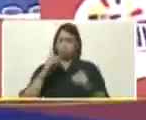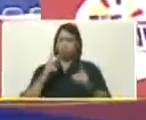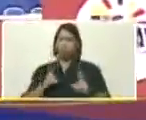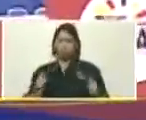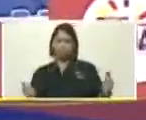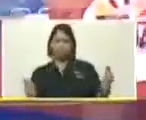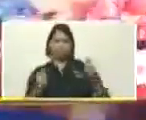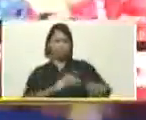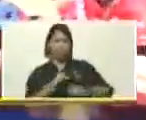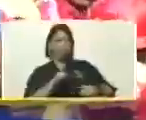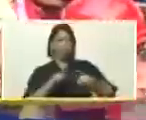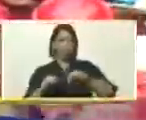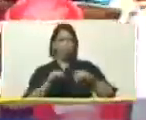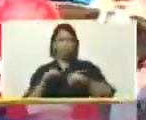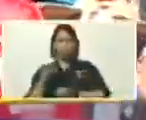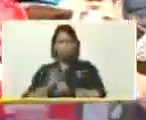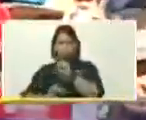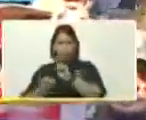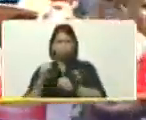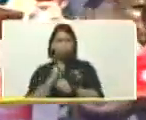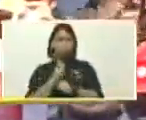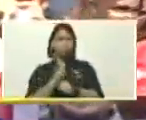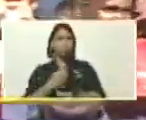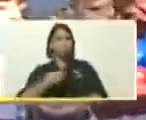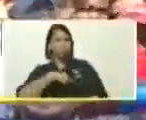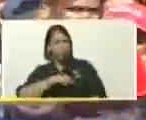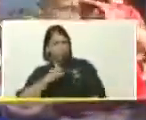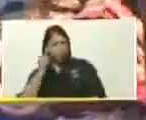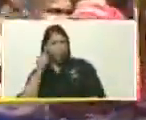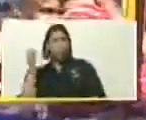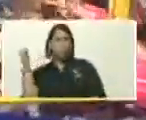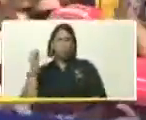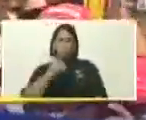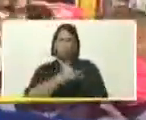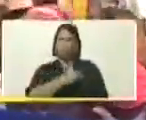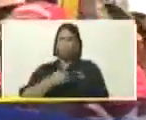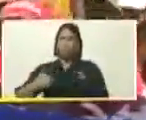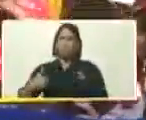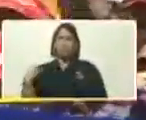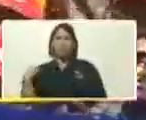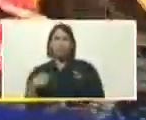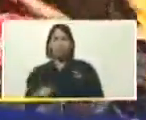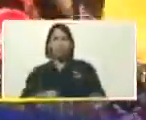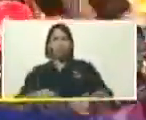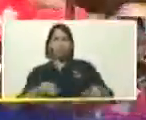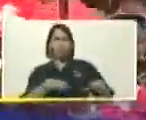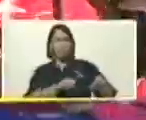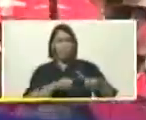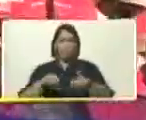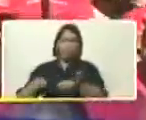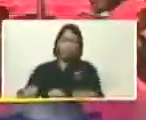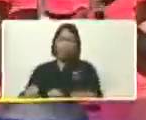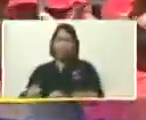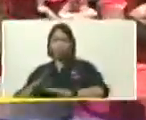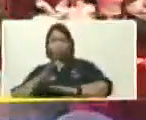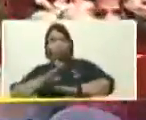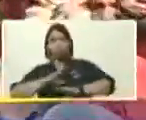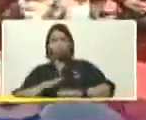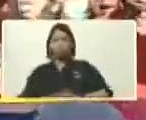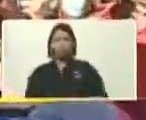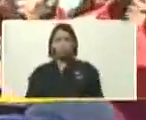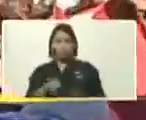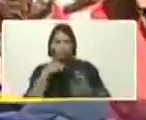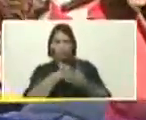transformar el movimiento sindical y nosotras sí queremos tener esos espacios que nos corresponden por una